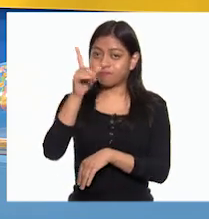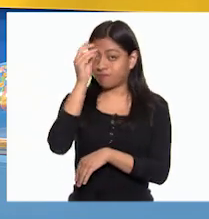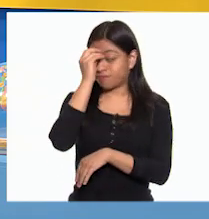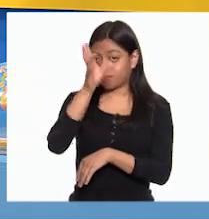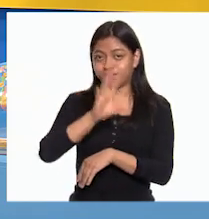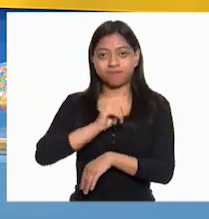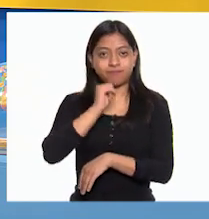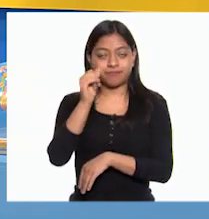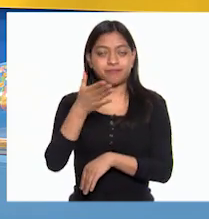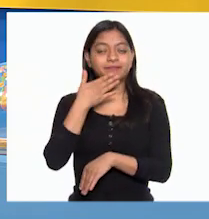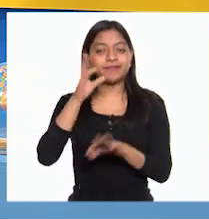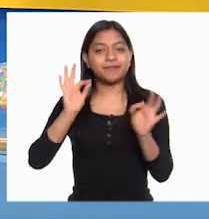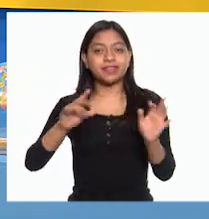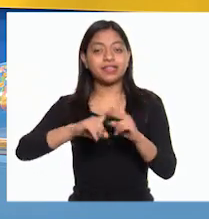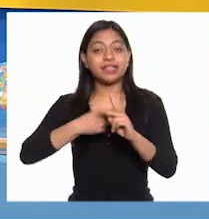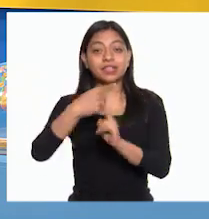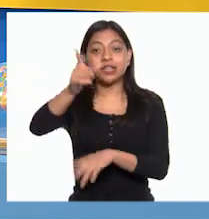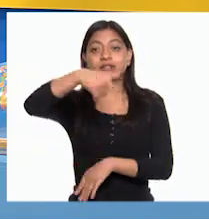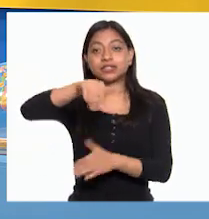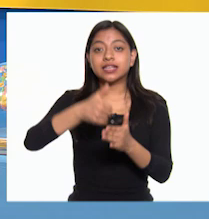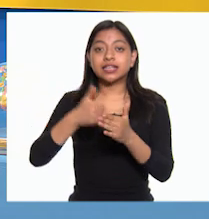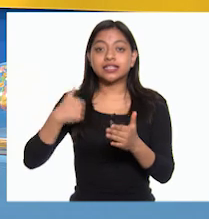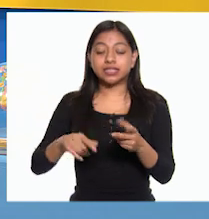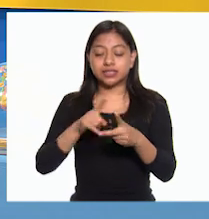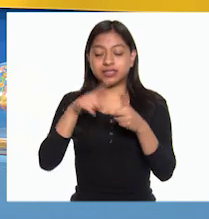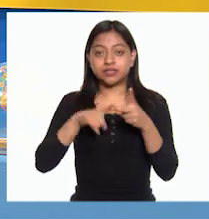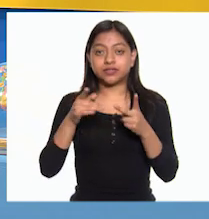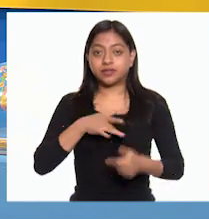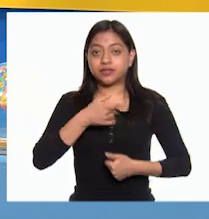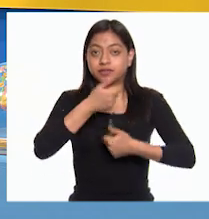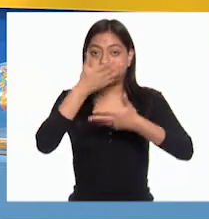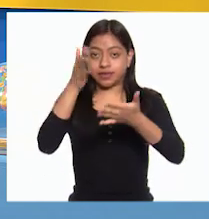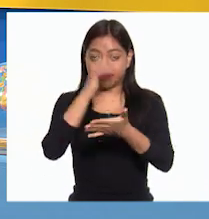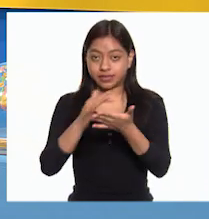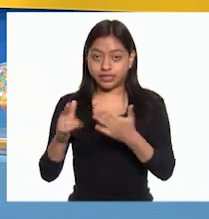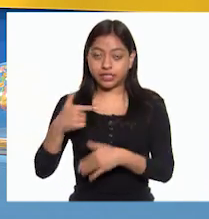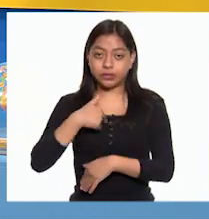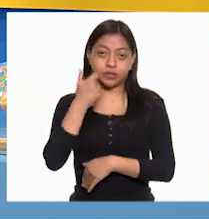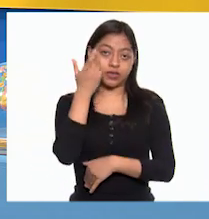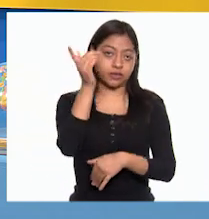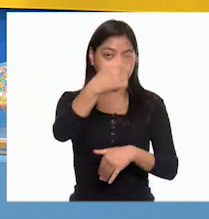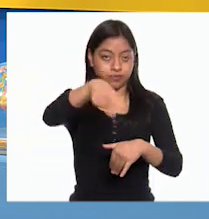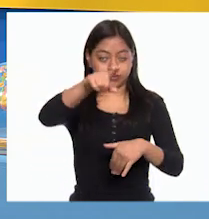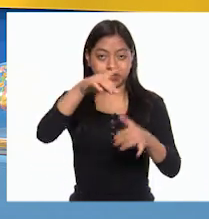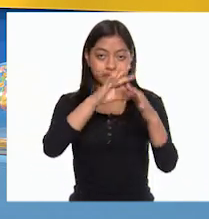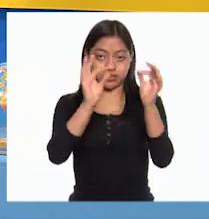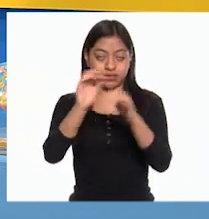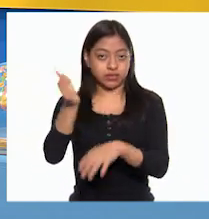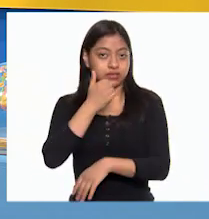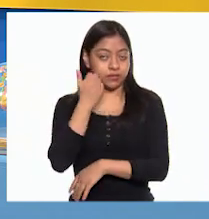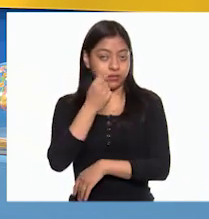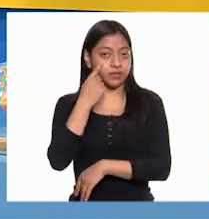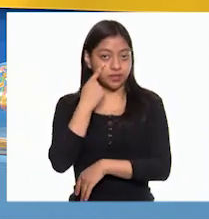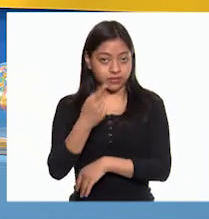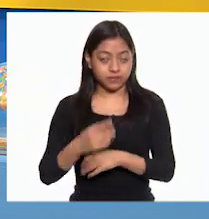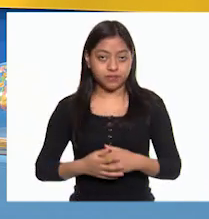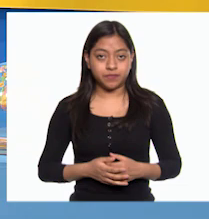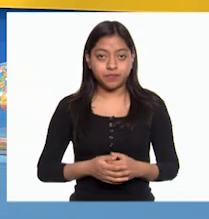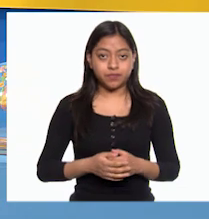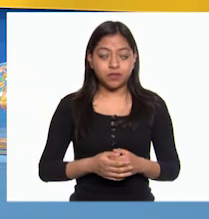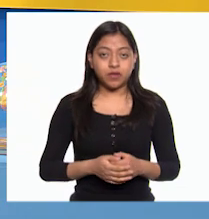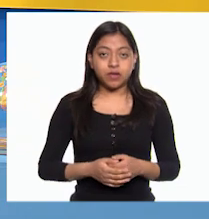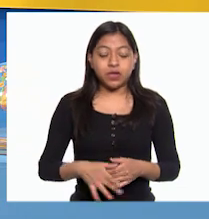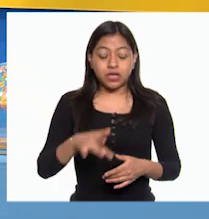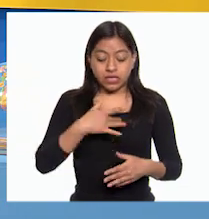ahora comencemos. Pero antes de leer los poemas, quiero compartir con ustedes, estudiantes en casa, una de las notas